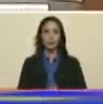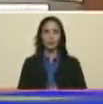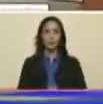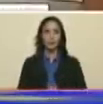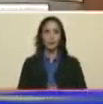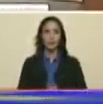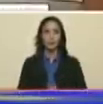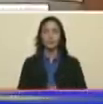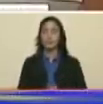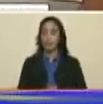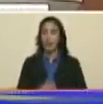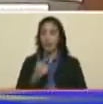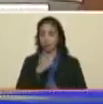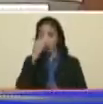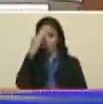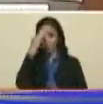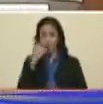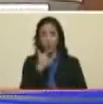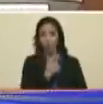Y sé y lo digo,